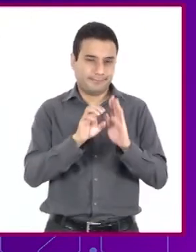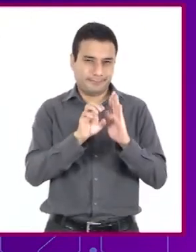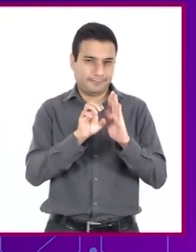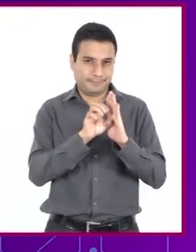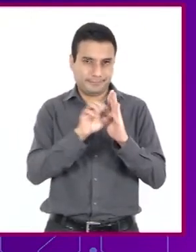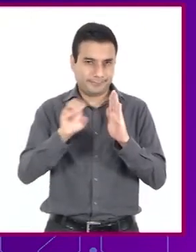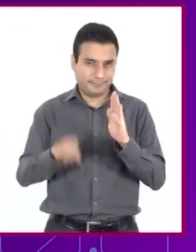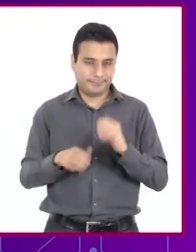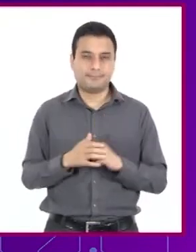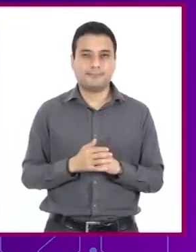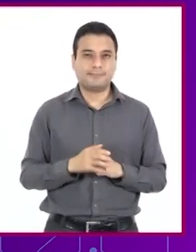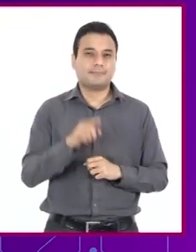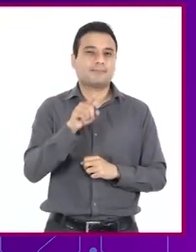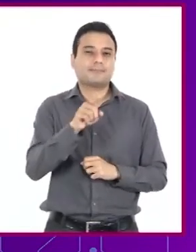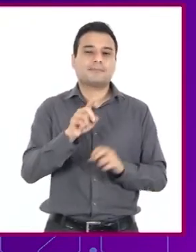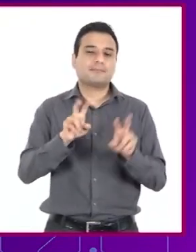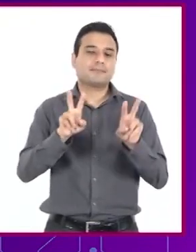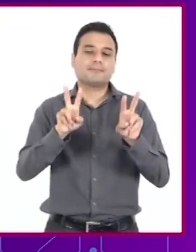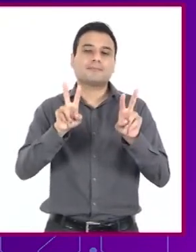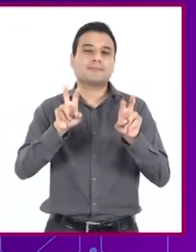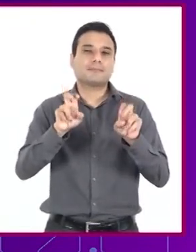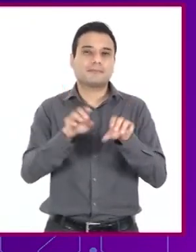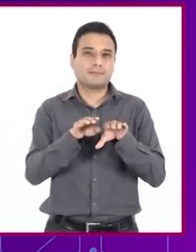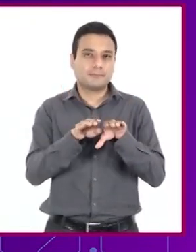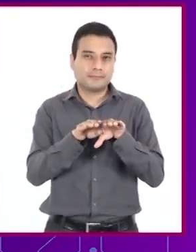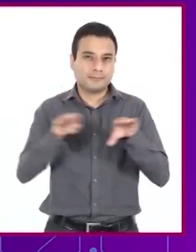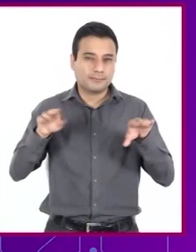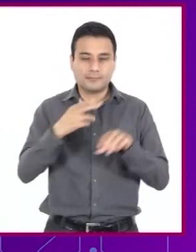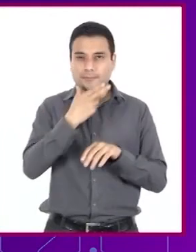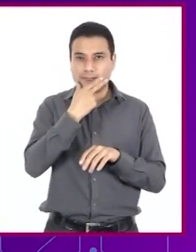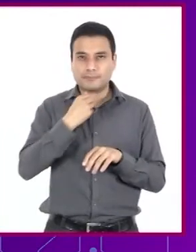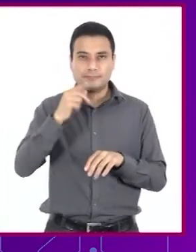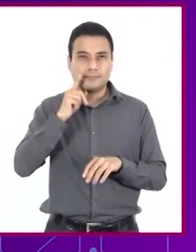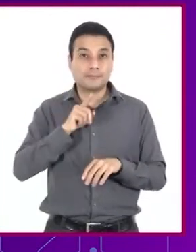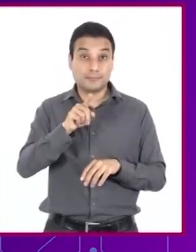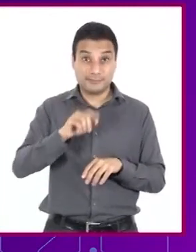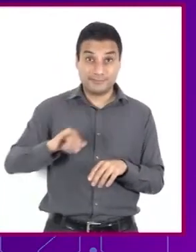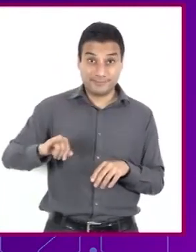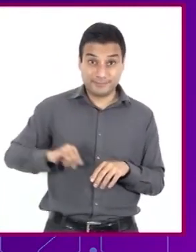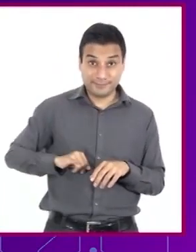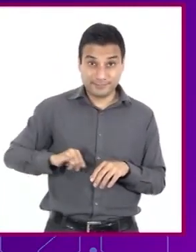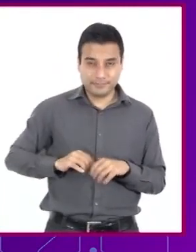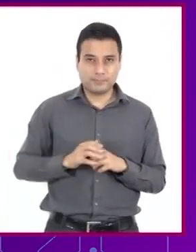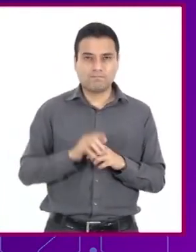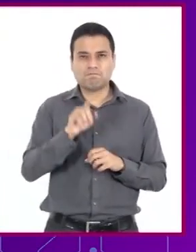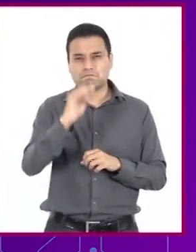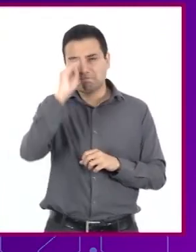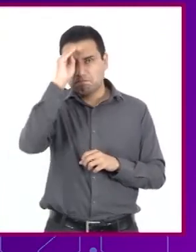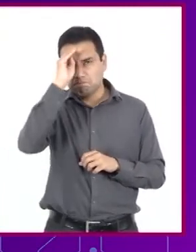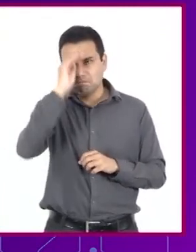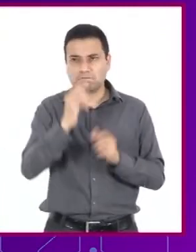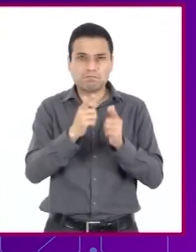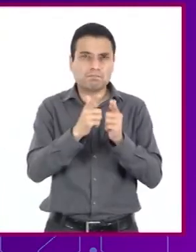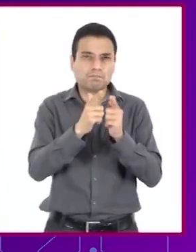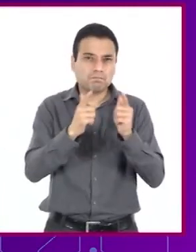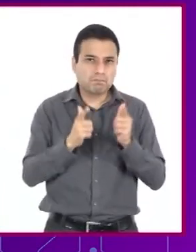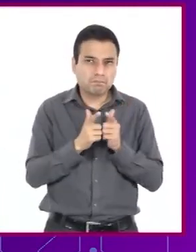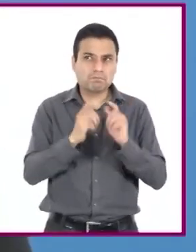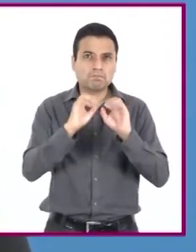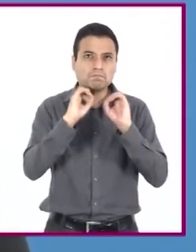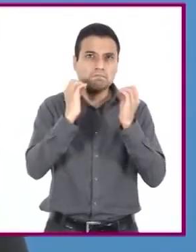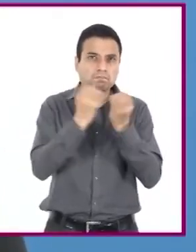un tema sobre igualdad de género que les interese y busquen un grupo o campaña especializada en